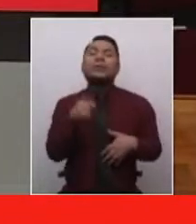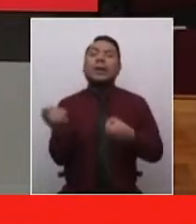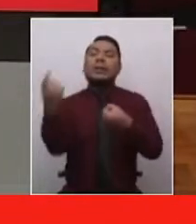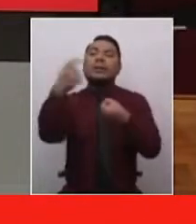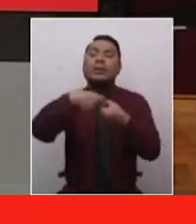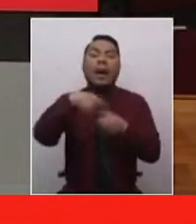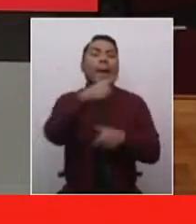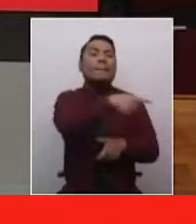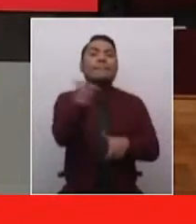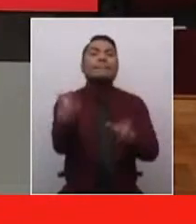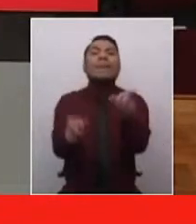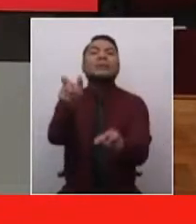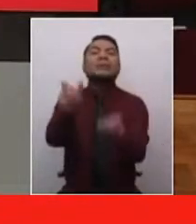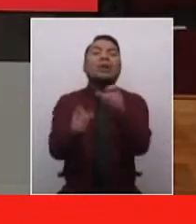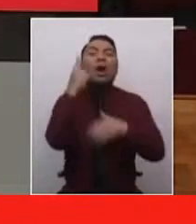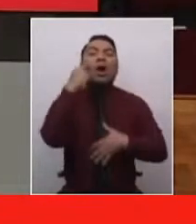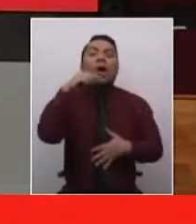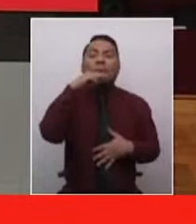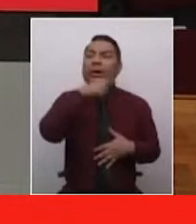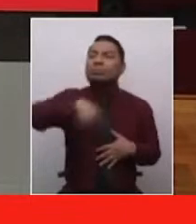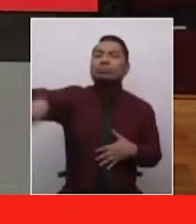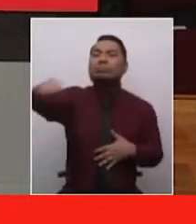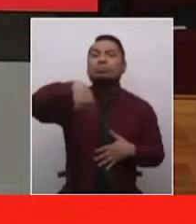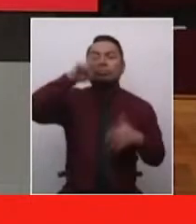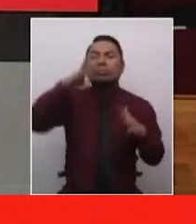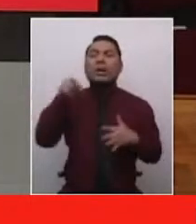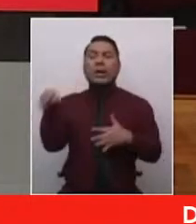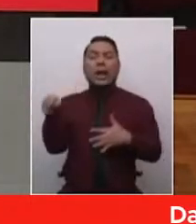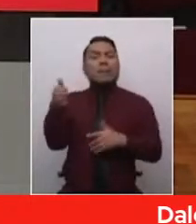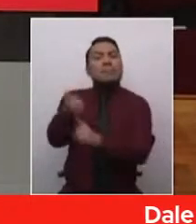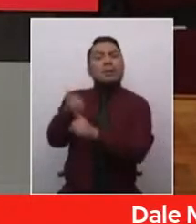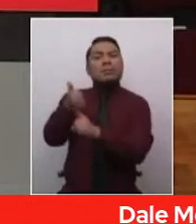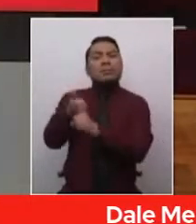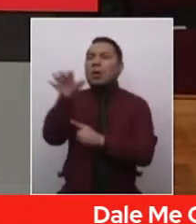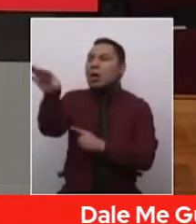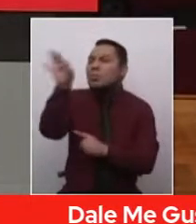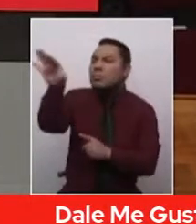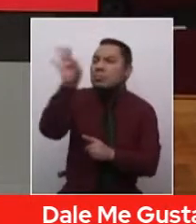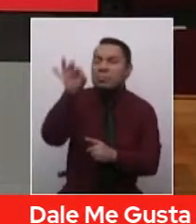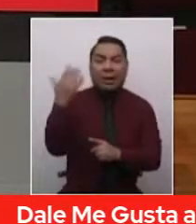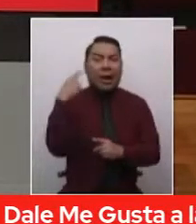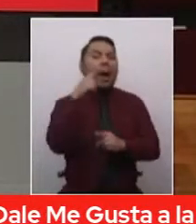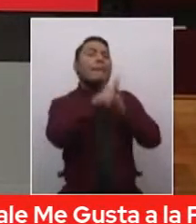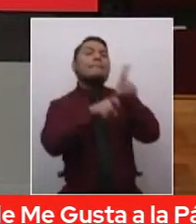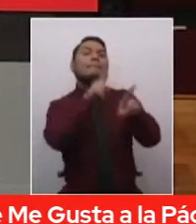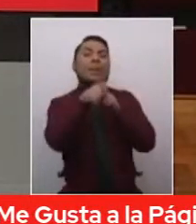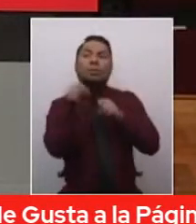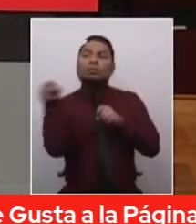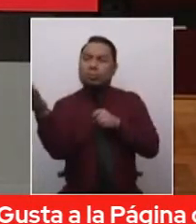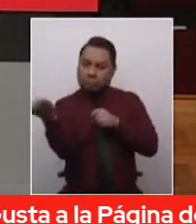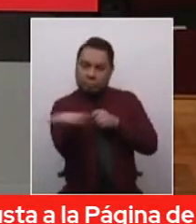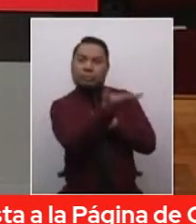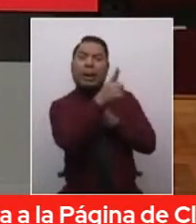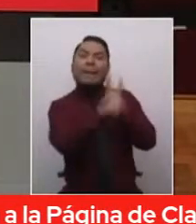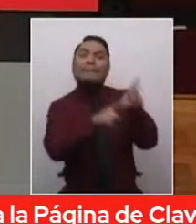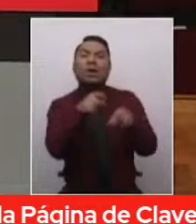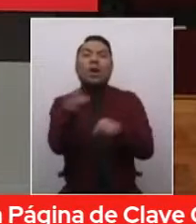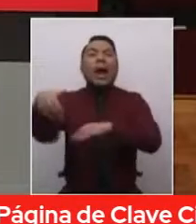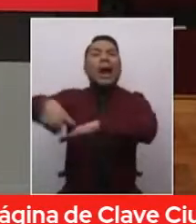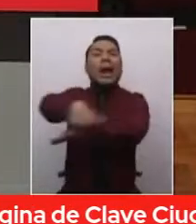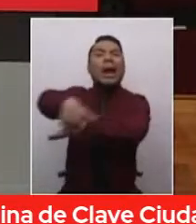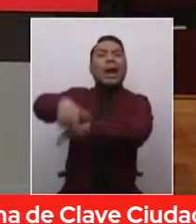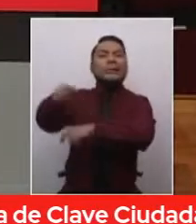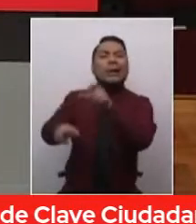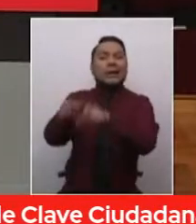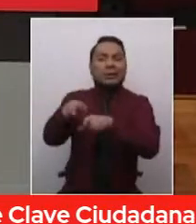la ciudadanía, la participación directa a través de preguntas recogidas en la campaña Pregúntale a tu candidato, candidata, que